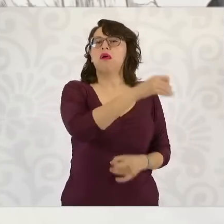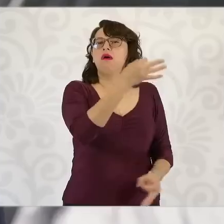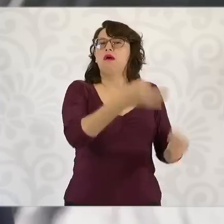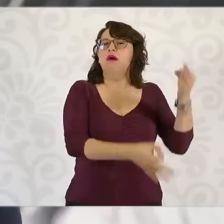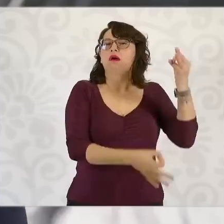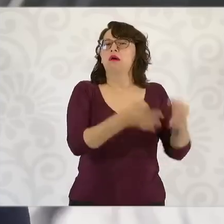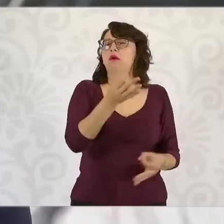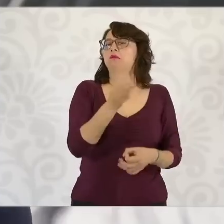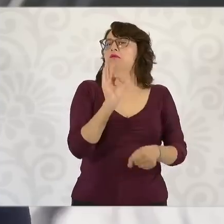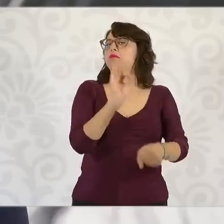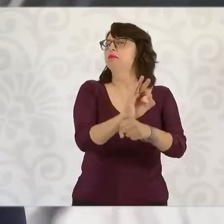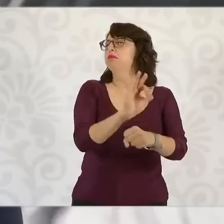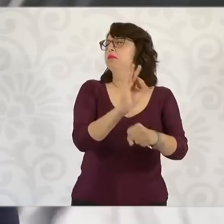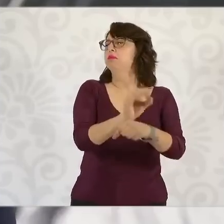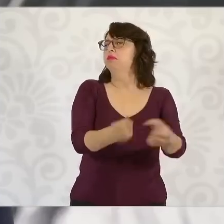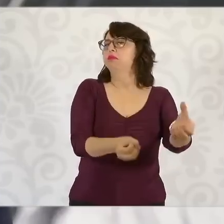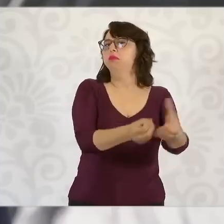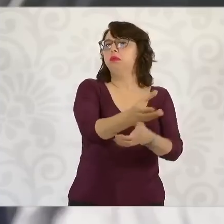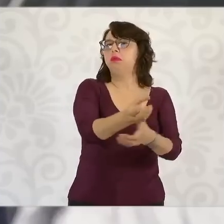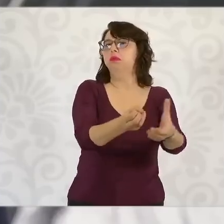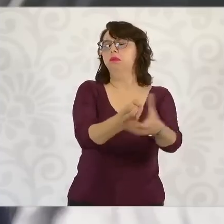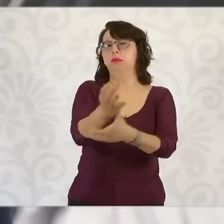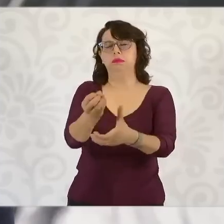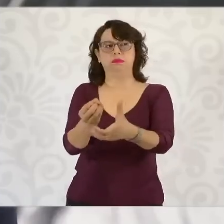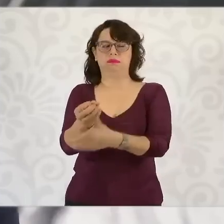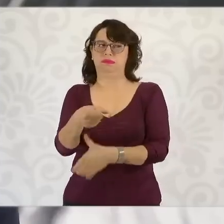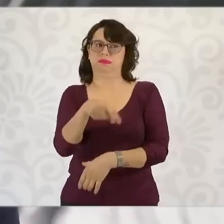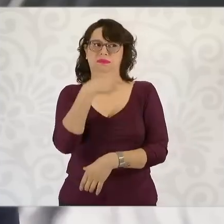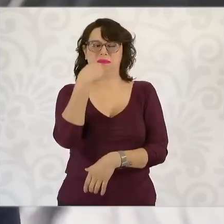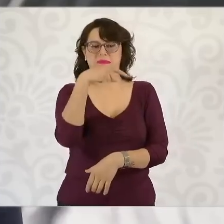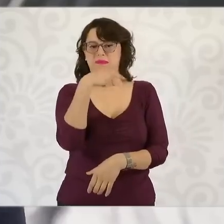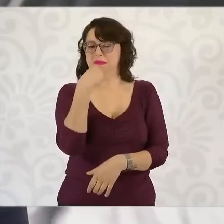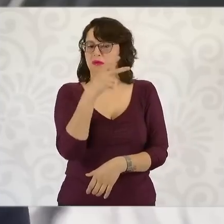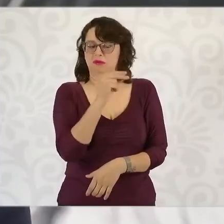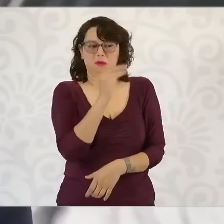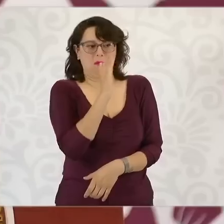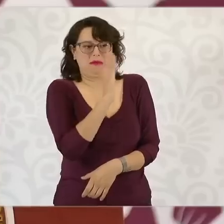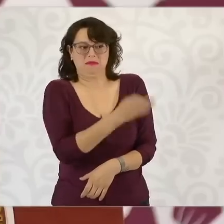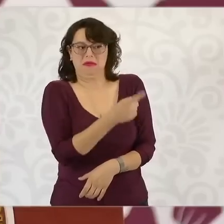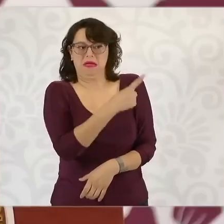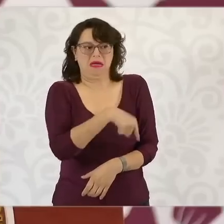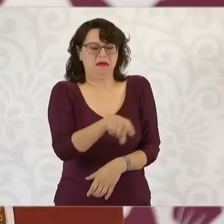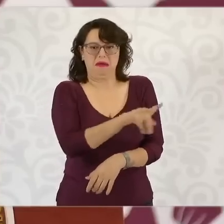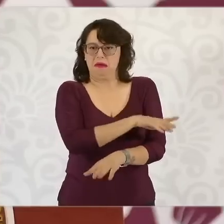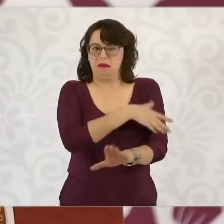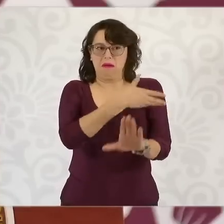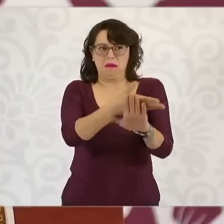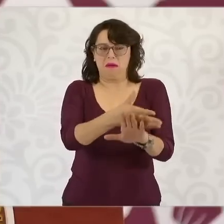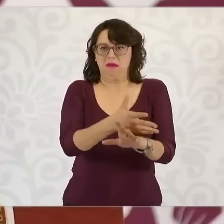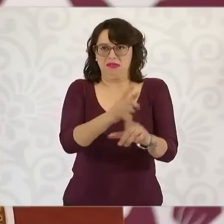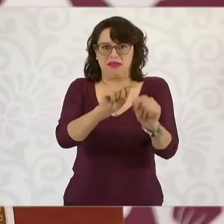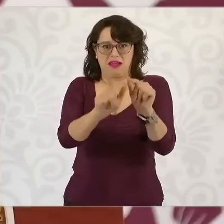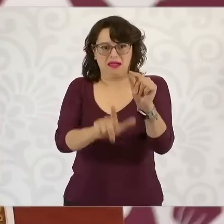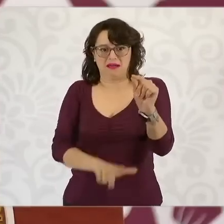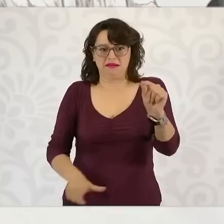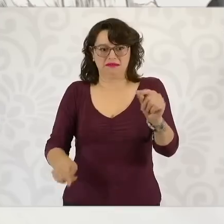justicia, tomen determinaciones para favorecer a los delincuentes. El Gabinete de